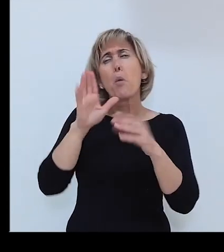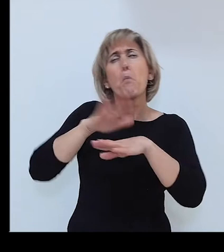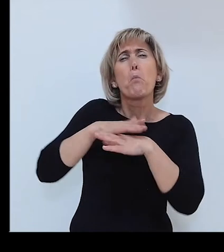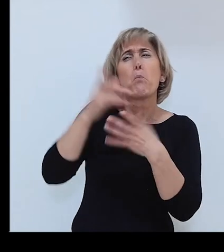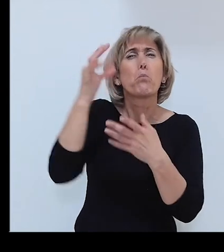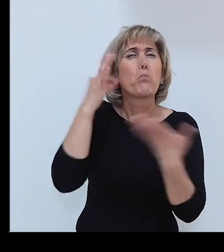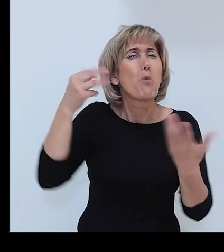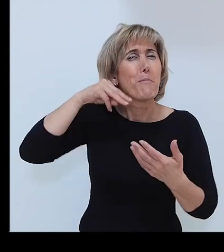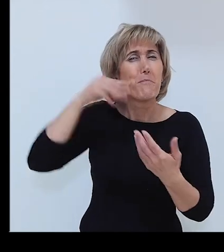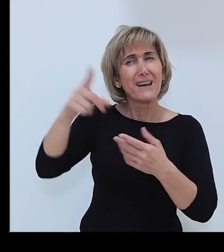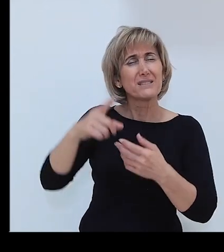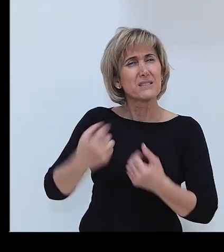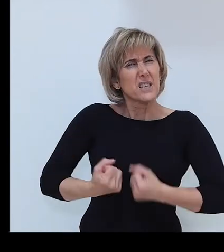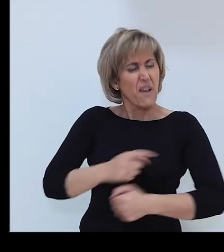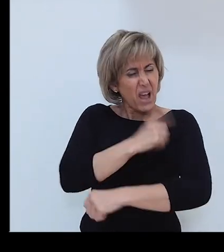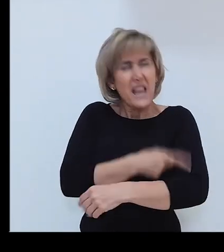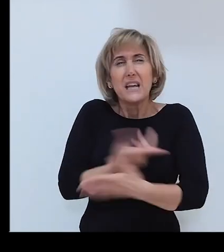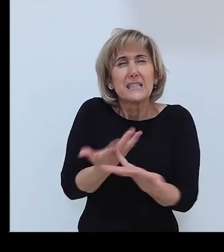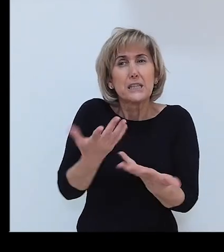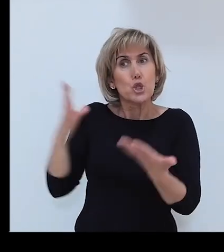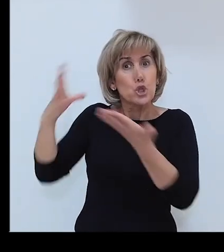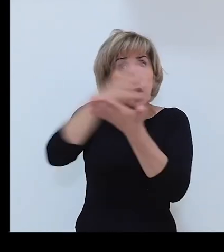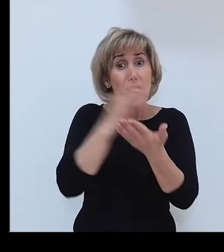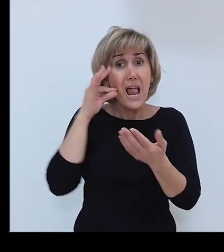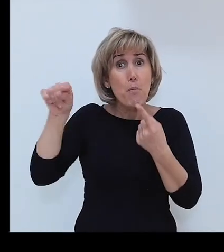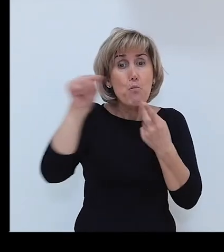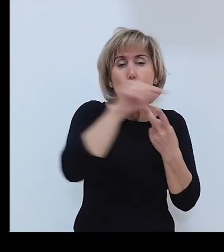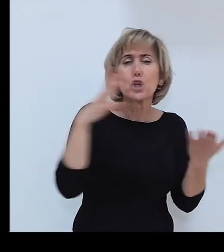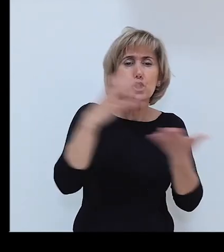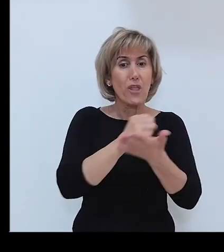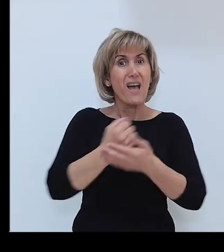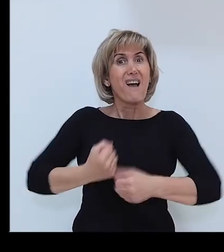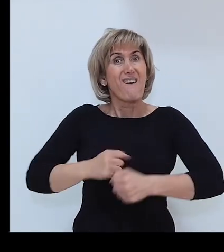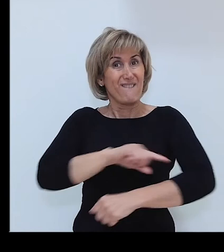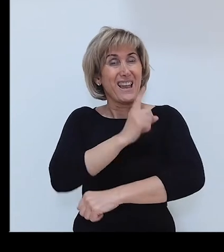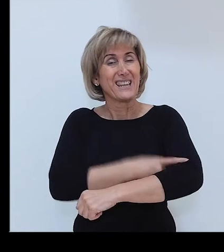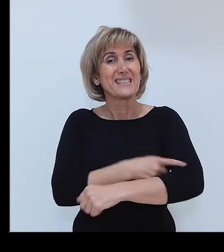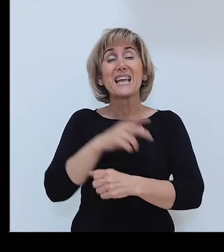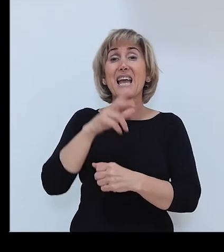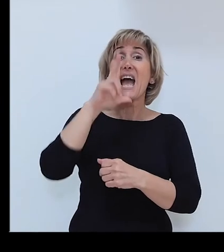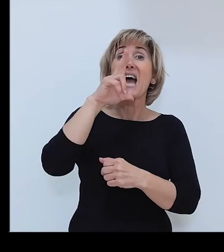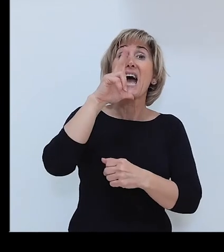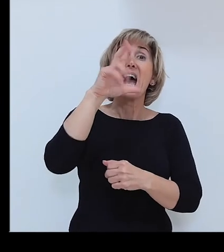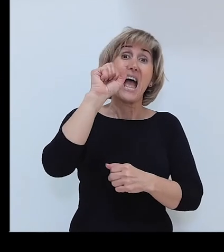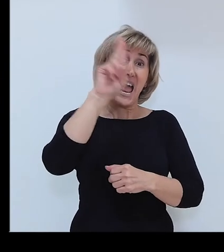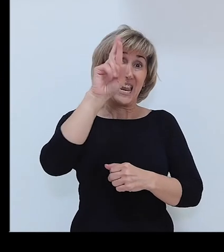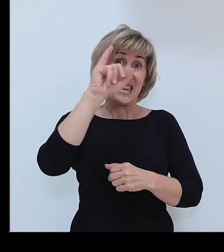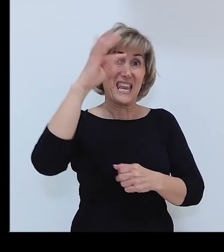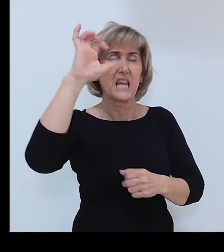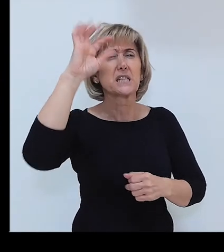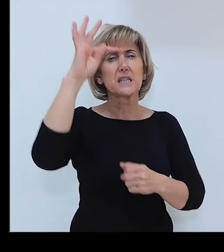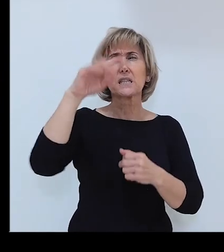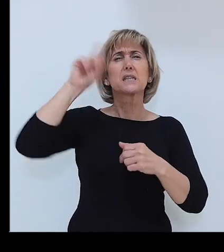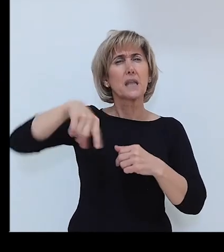atención. Yo siempre buscaba una explicación por qué es tan valiente a la hora de hacer. Estas mujeres son muy valientes todas. Y Jared Martino